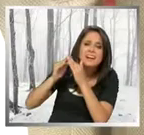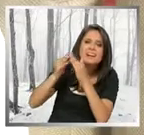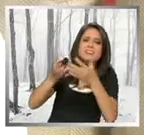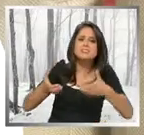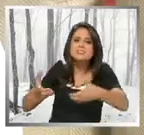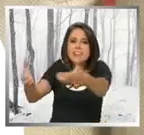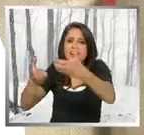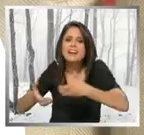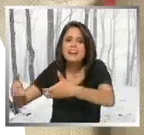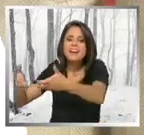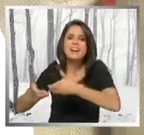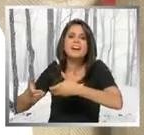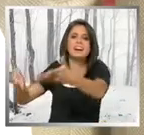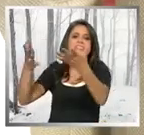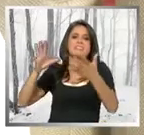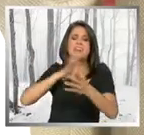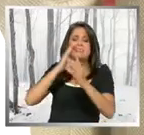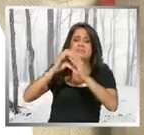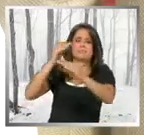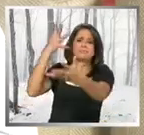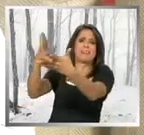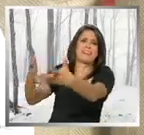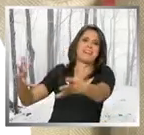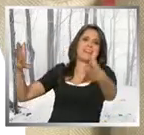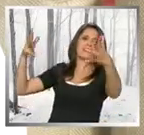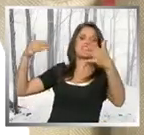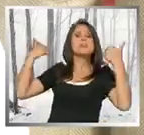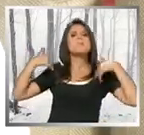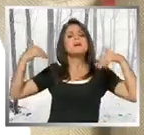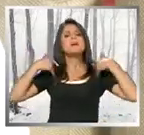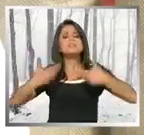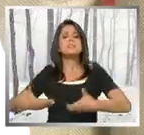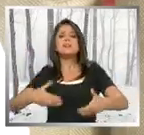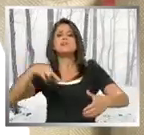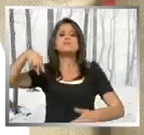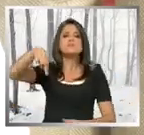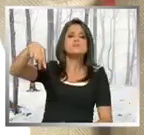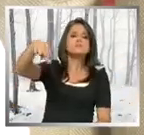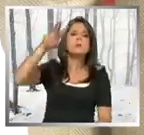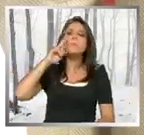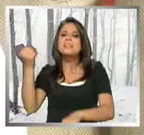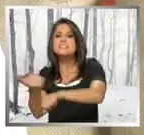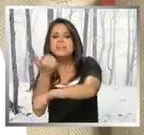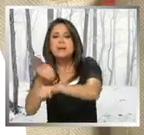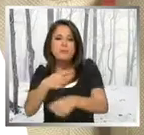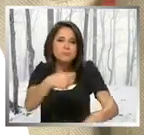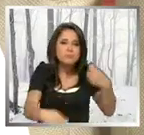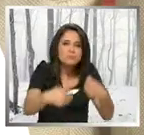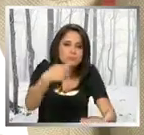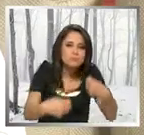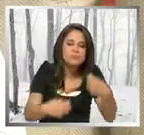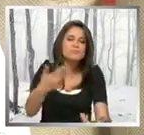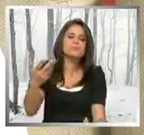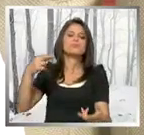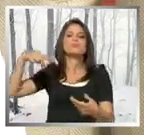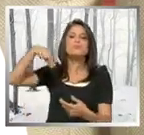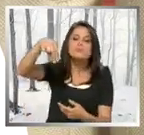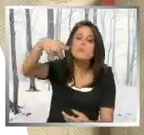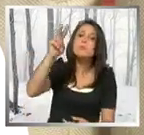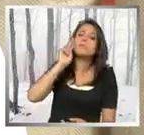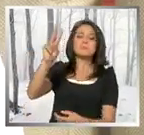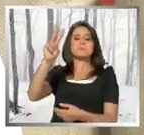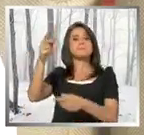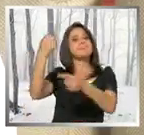la ciudad capital, en medio de una gran urbe. Sales a pasear a la calle y te encuentras al zapatero, te encuentras la tienda de